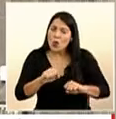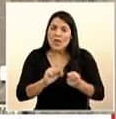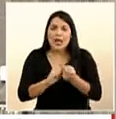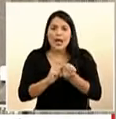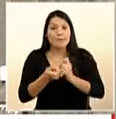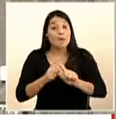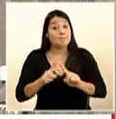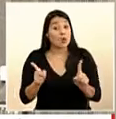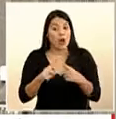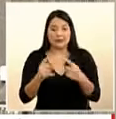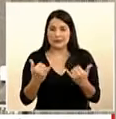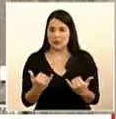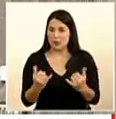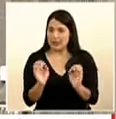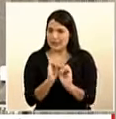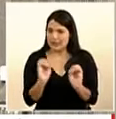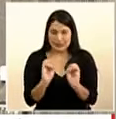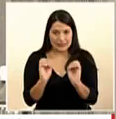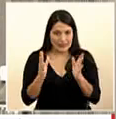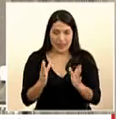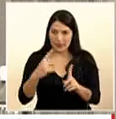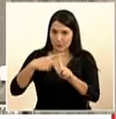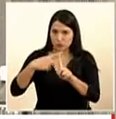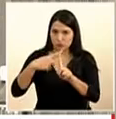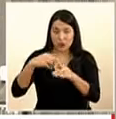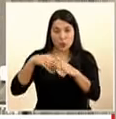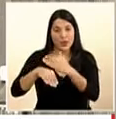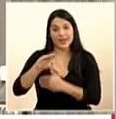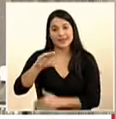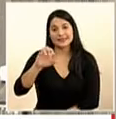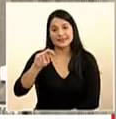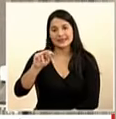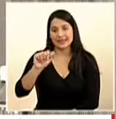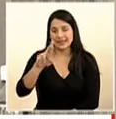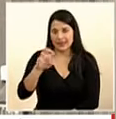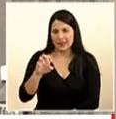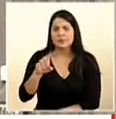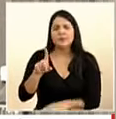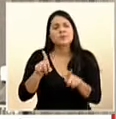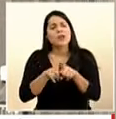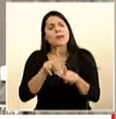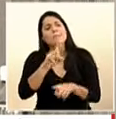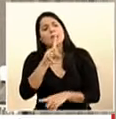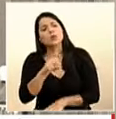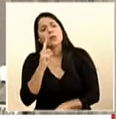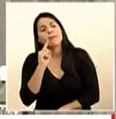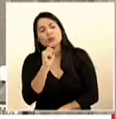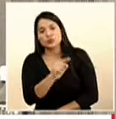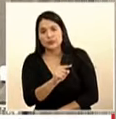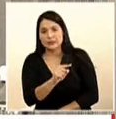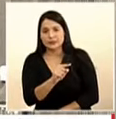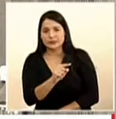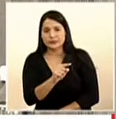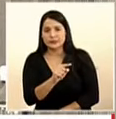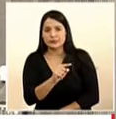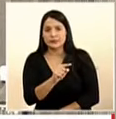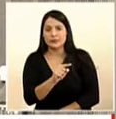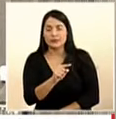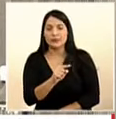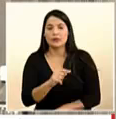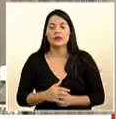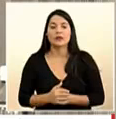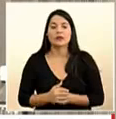no hay ningún paciente positivo en escenario doctor macaya también una consulta para usted en